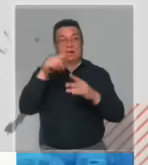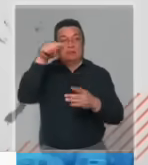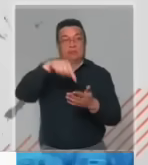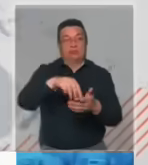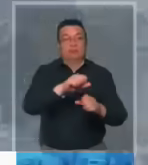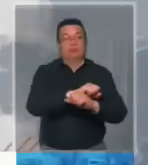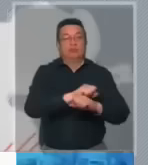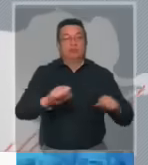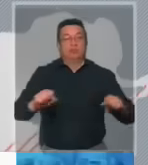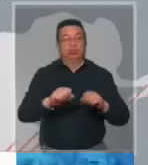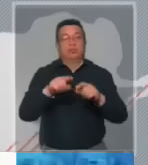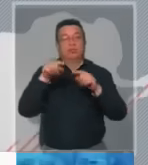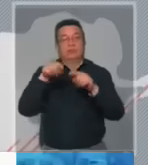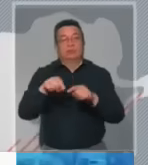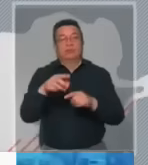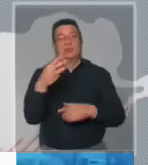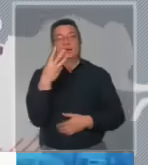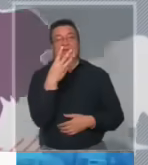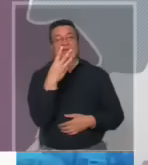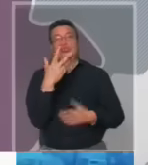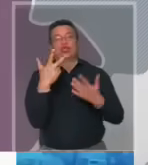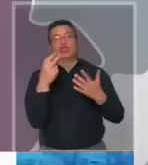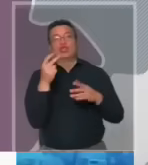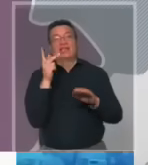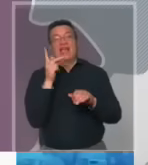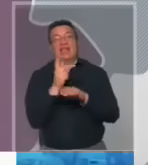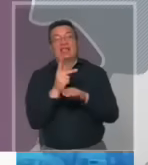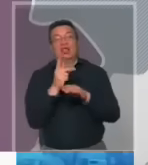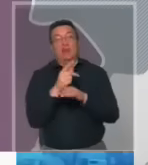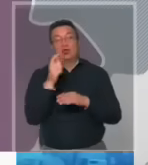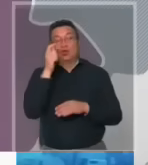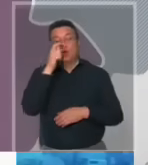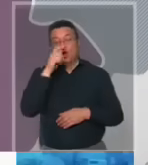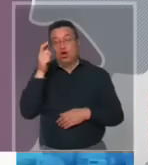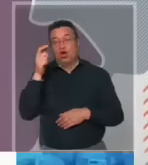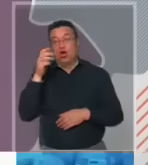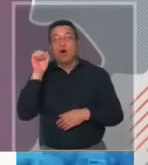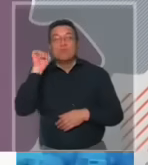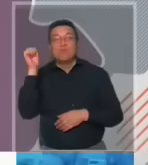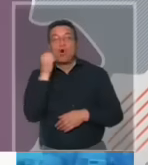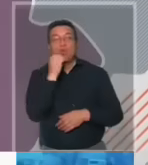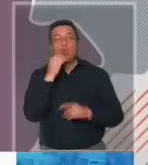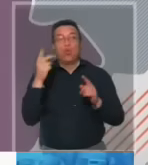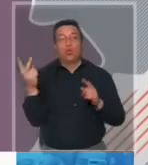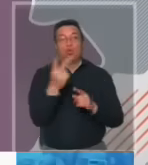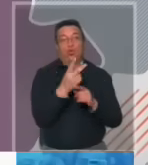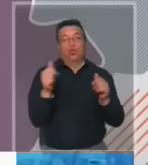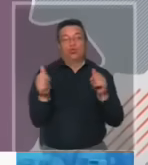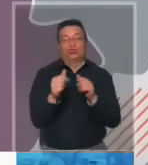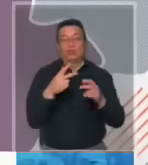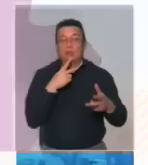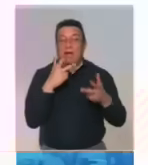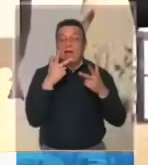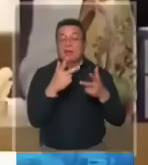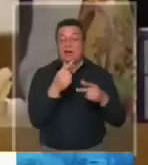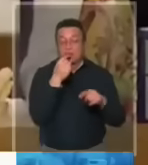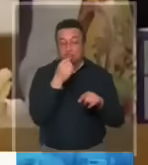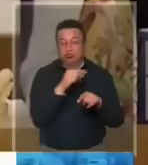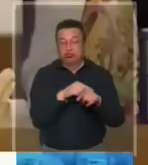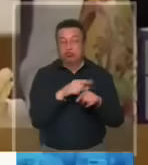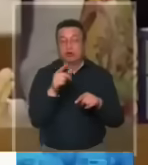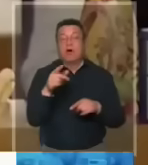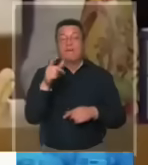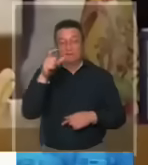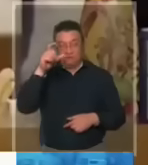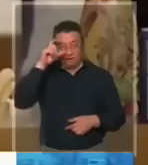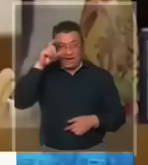la región de Bryansk, a 380 kilómetros de Moscú. Un ataque que se produce a solo horas de que Joe